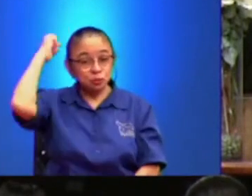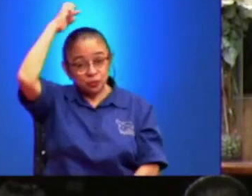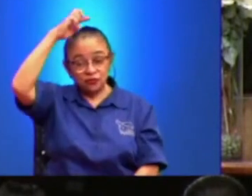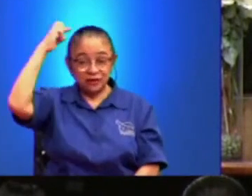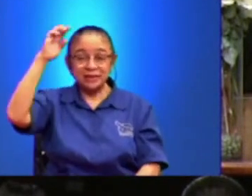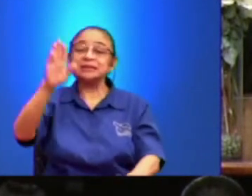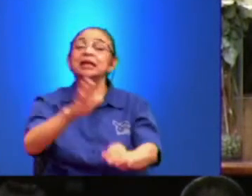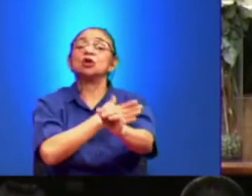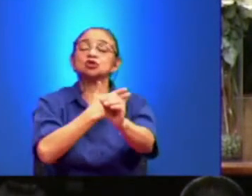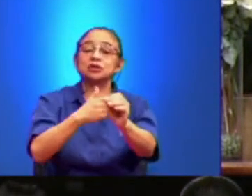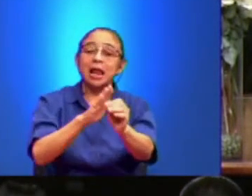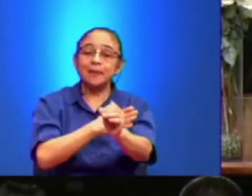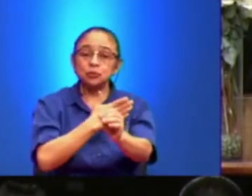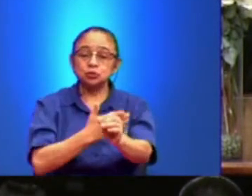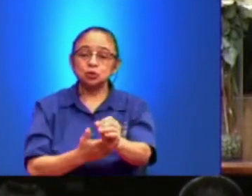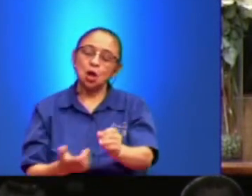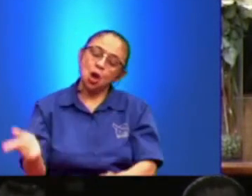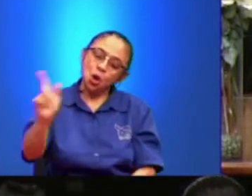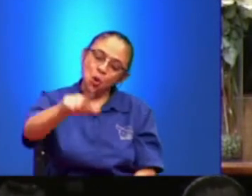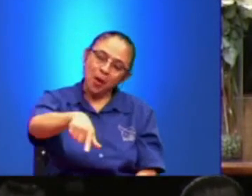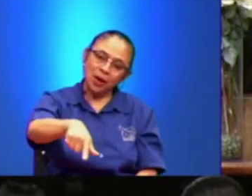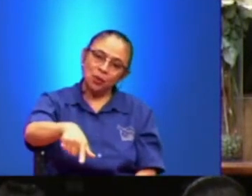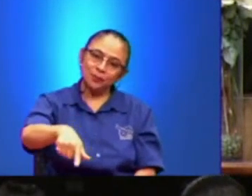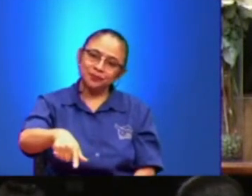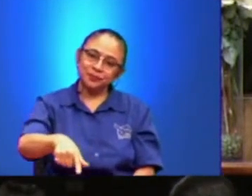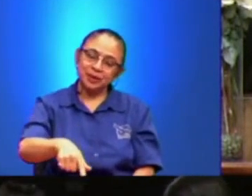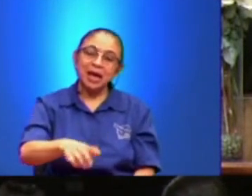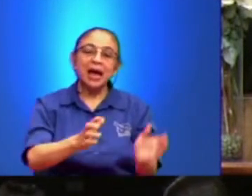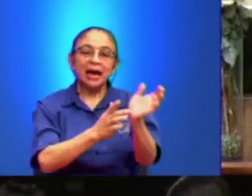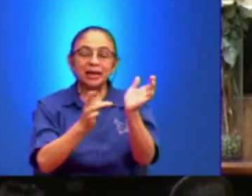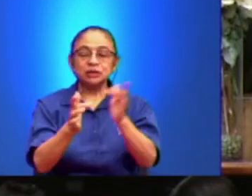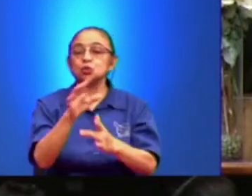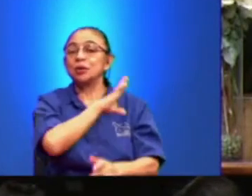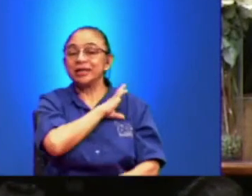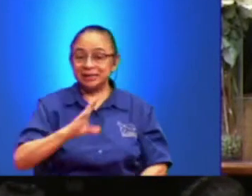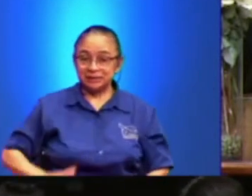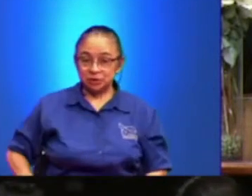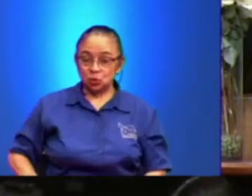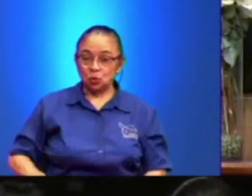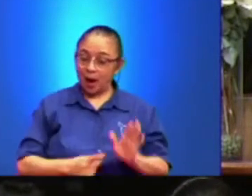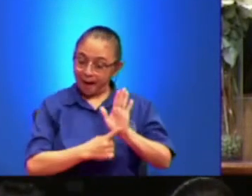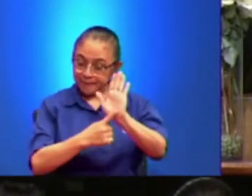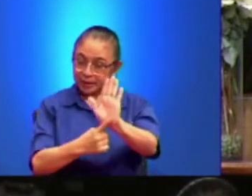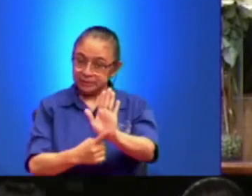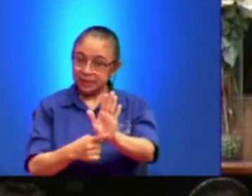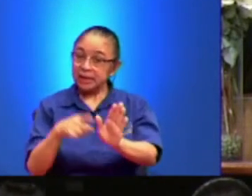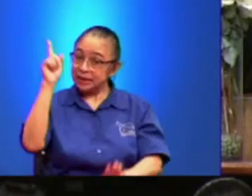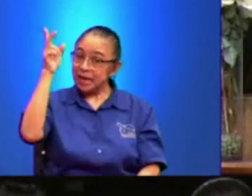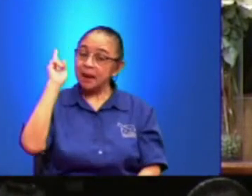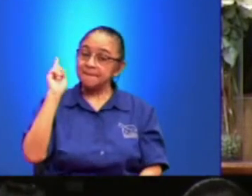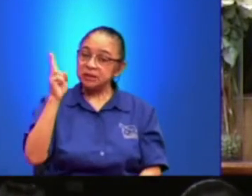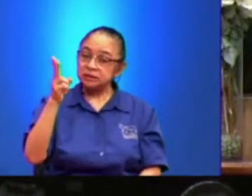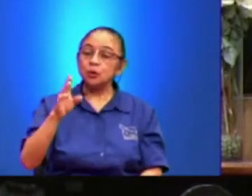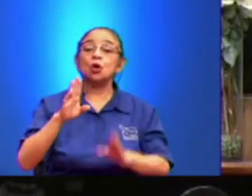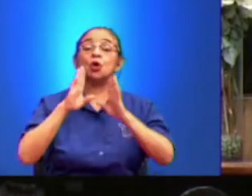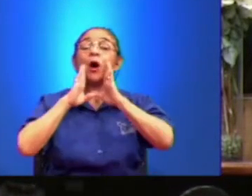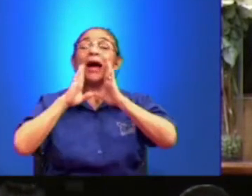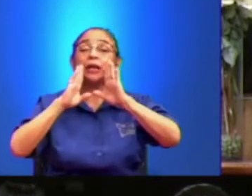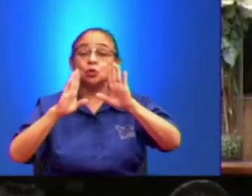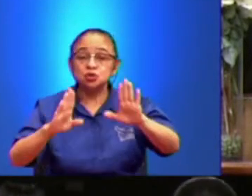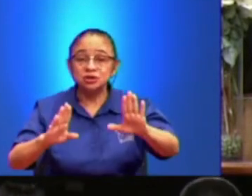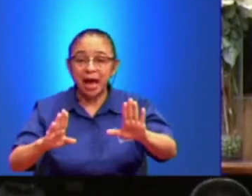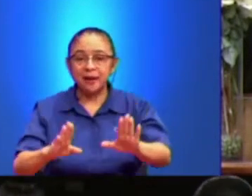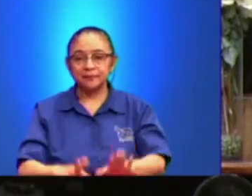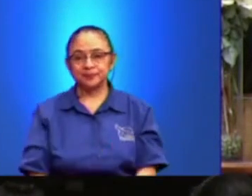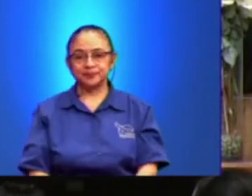salmos luego aparece el señor jesucristo y el mismo en persona lo anuncia